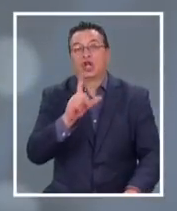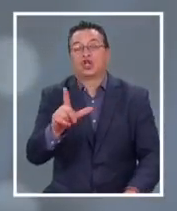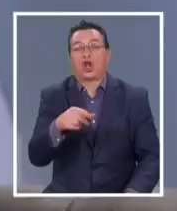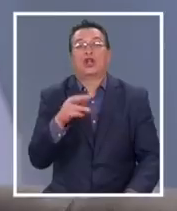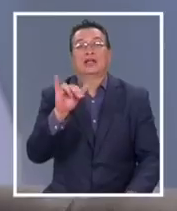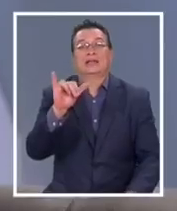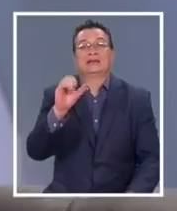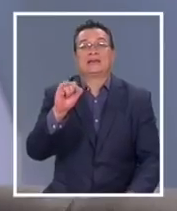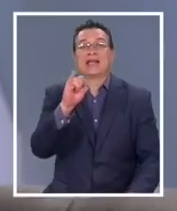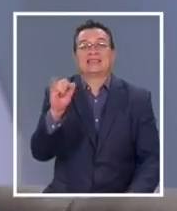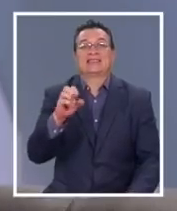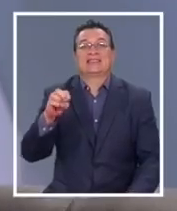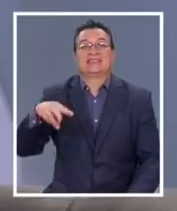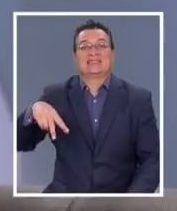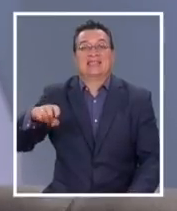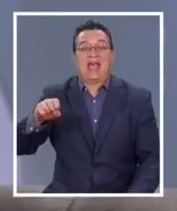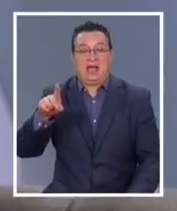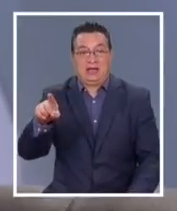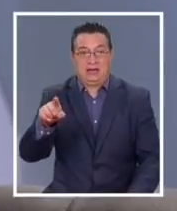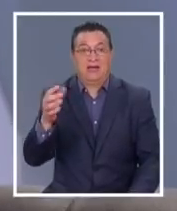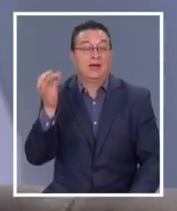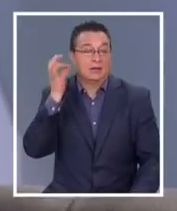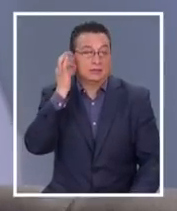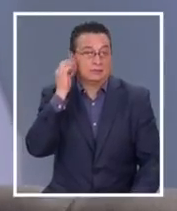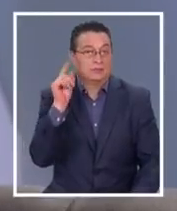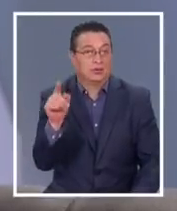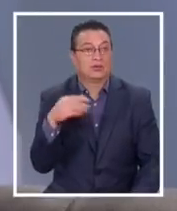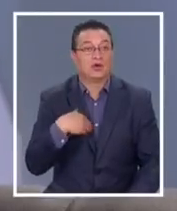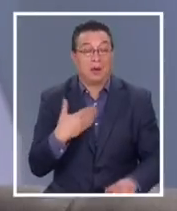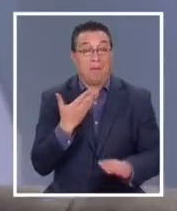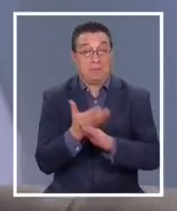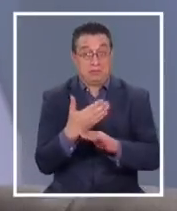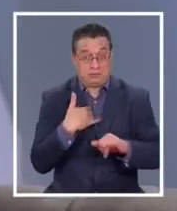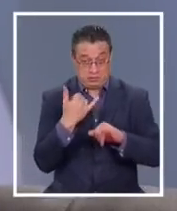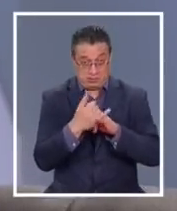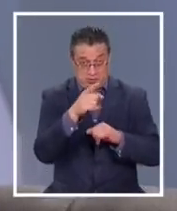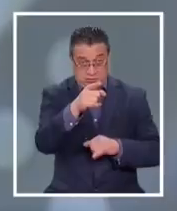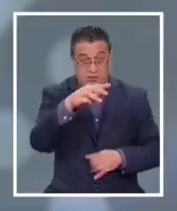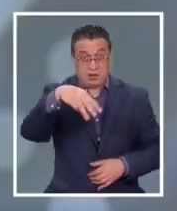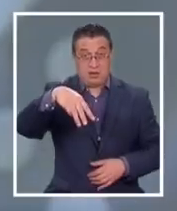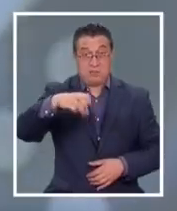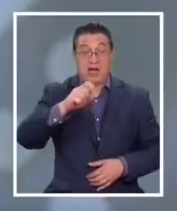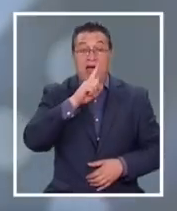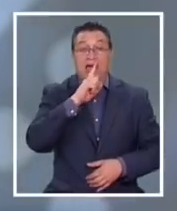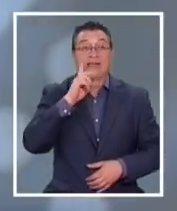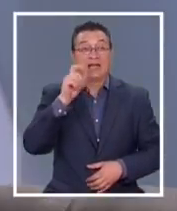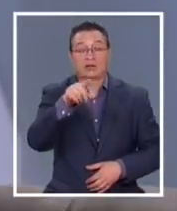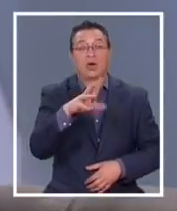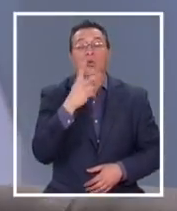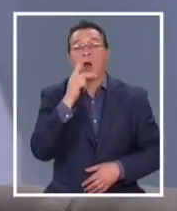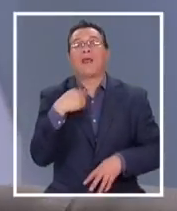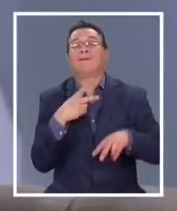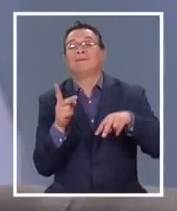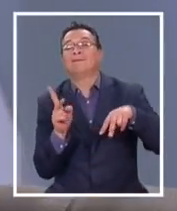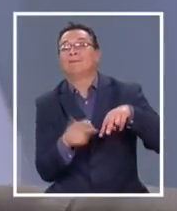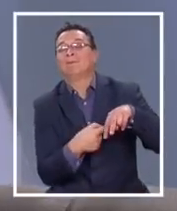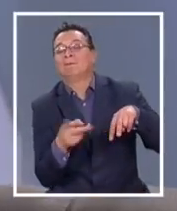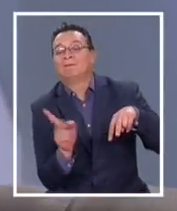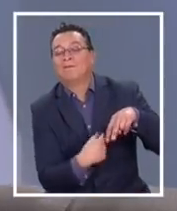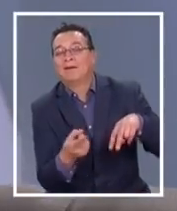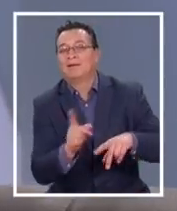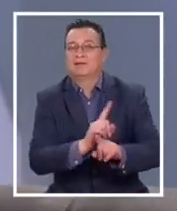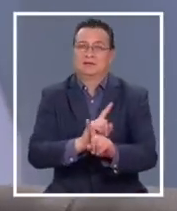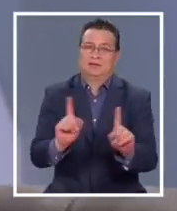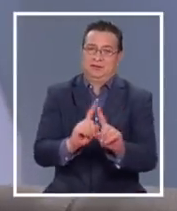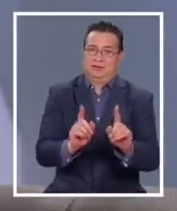la Yana Provost. Y ahí yo le quiero pedir a mi amigo Matías Walker que no le ponga piedritas en el camino a lo que